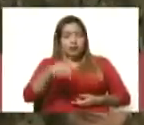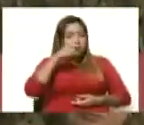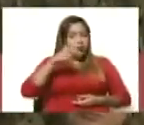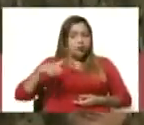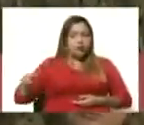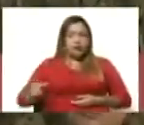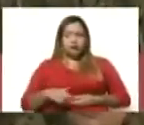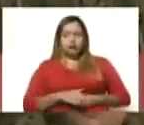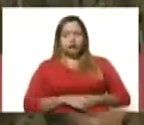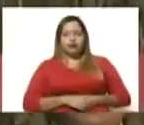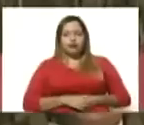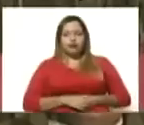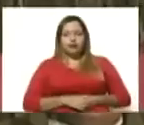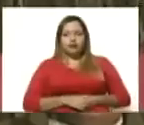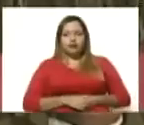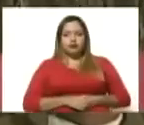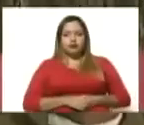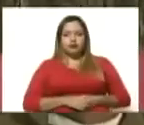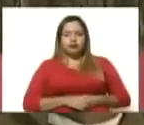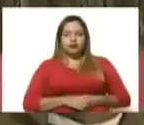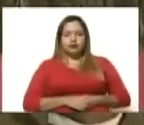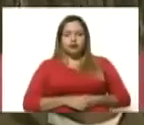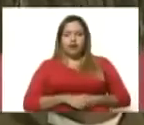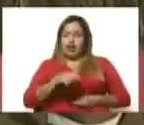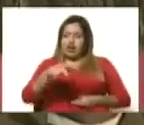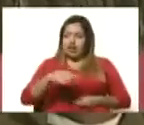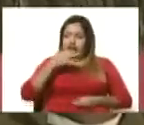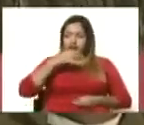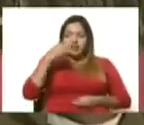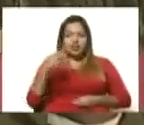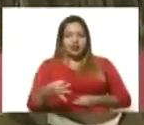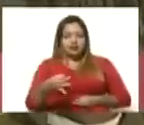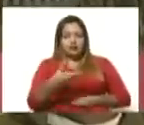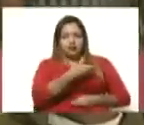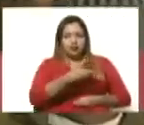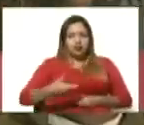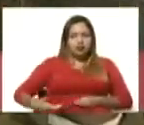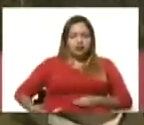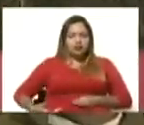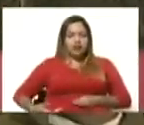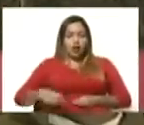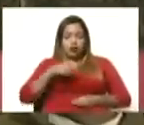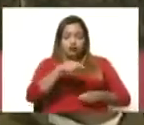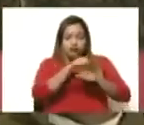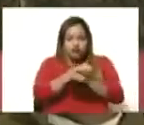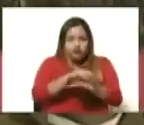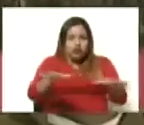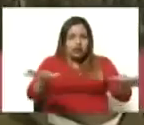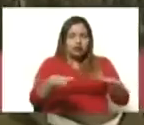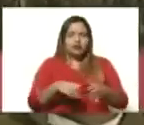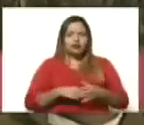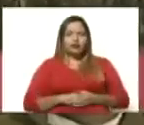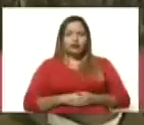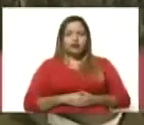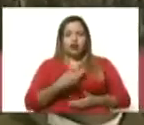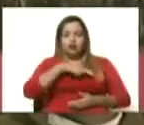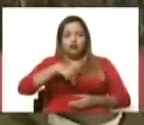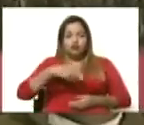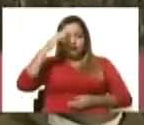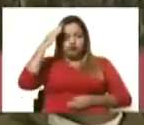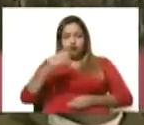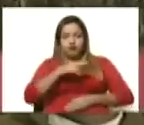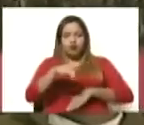el poder popular. Aquí en verdad mi comandante en jefe, con ese despliegue de nuestra Fuerza Armada